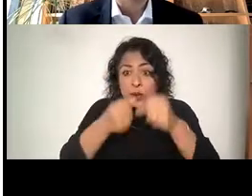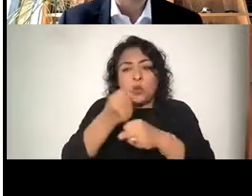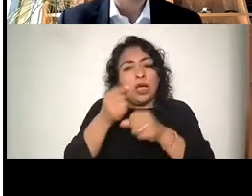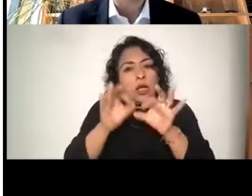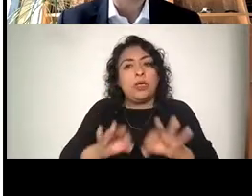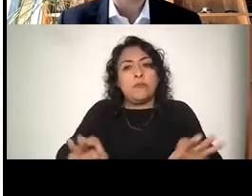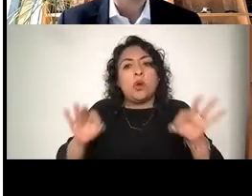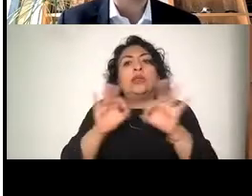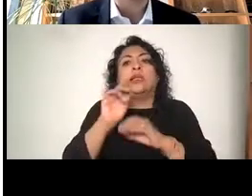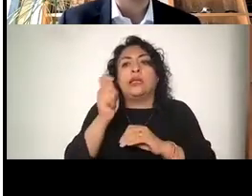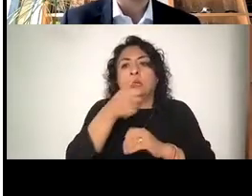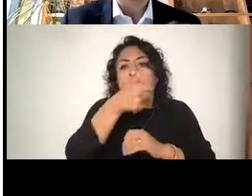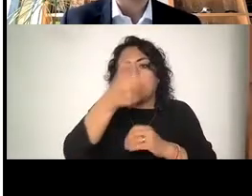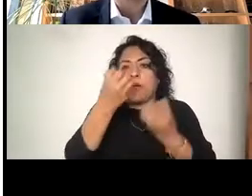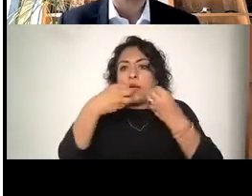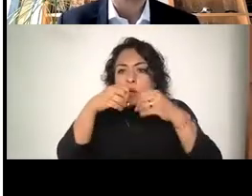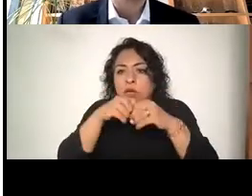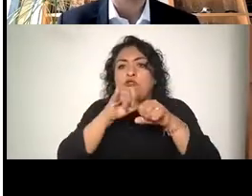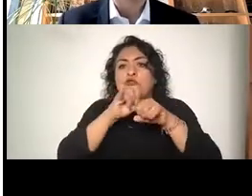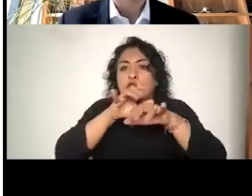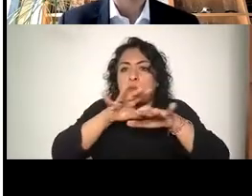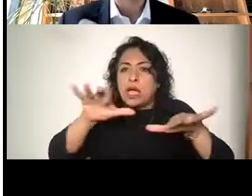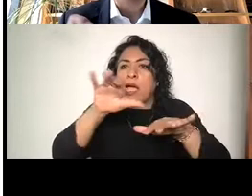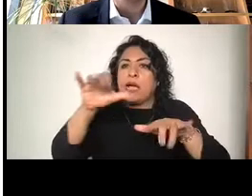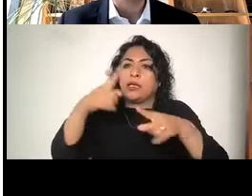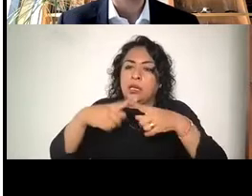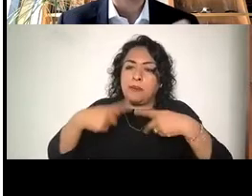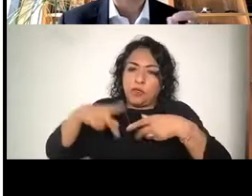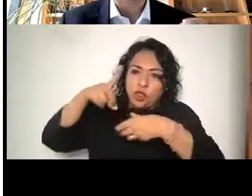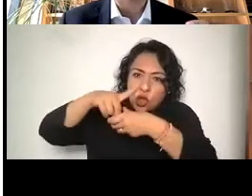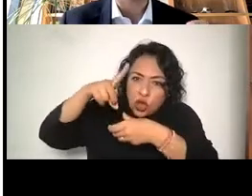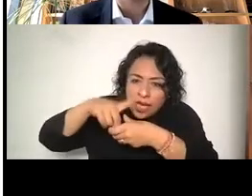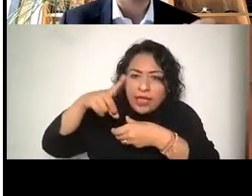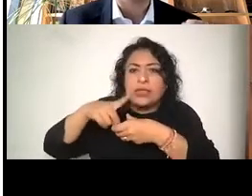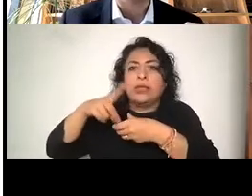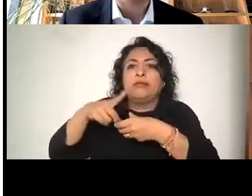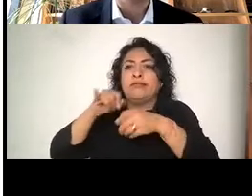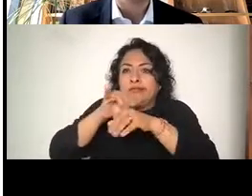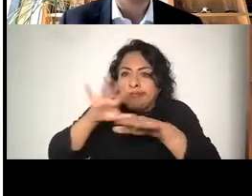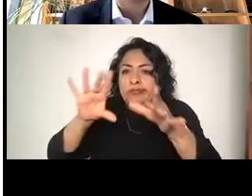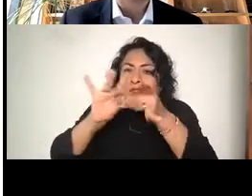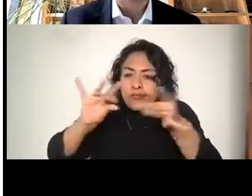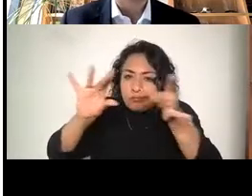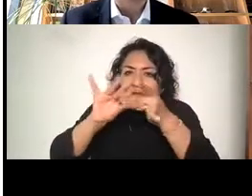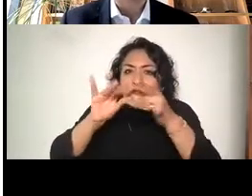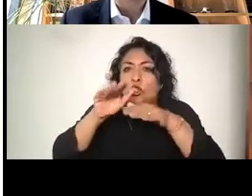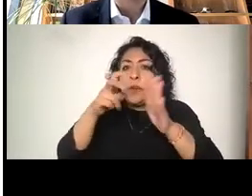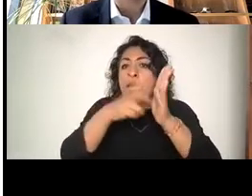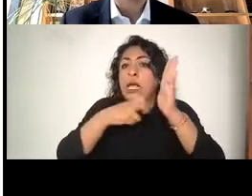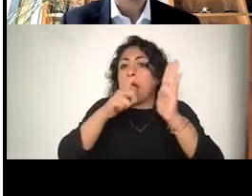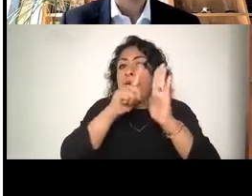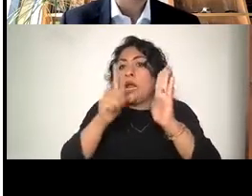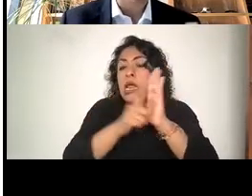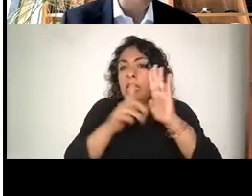que cada organización informe a sus donantes de esta reforma que acaba de